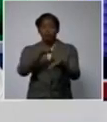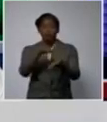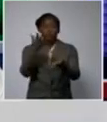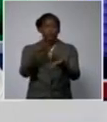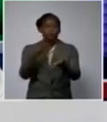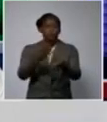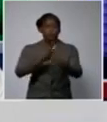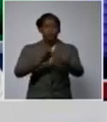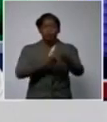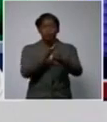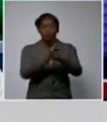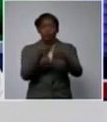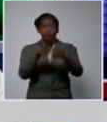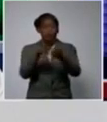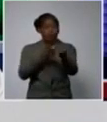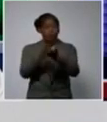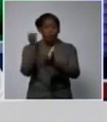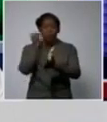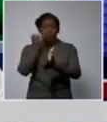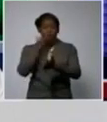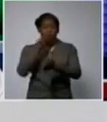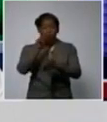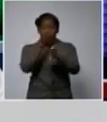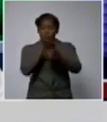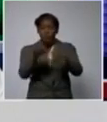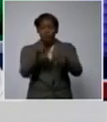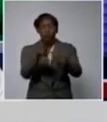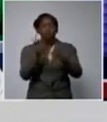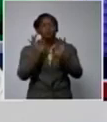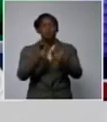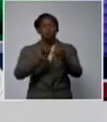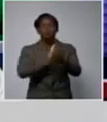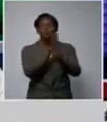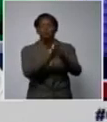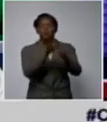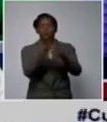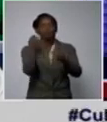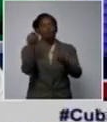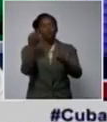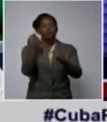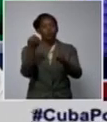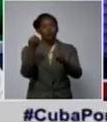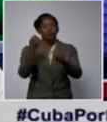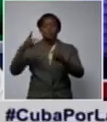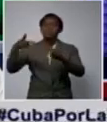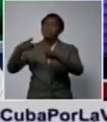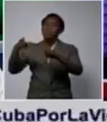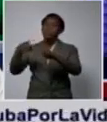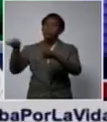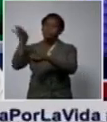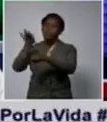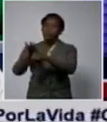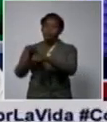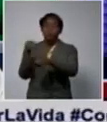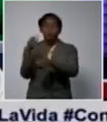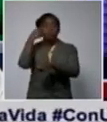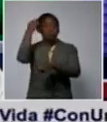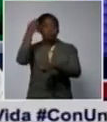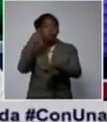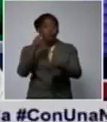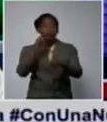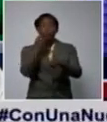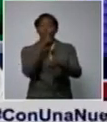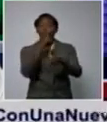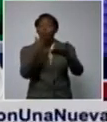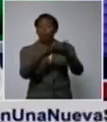que predomina es la transmisión de la COVID. Por lo tanto, se descarta primero la COVID y paralelamente